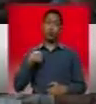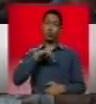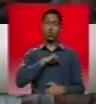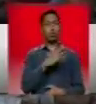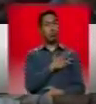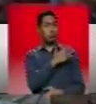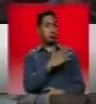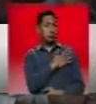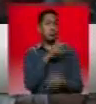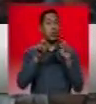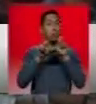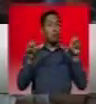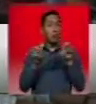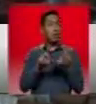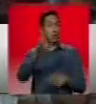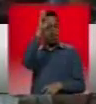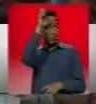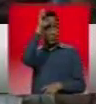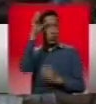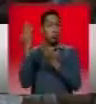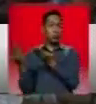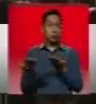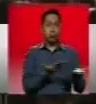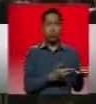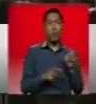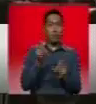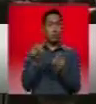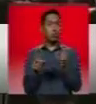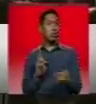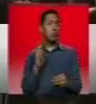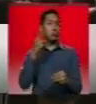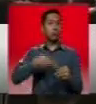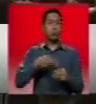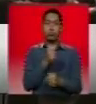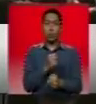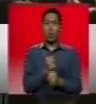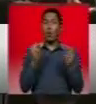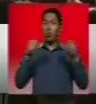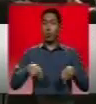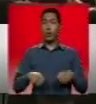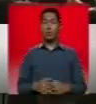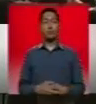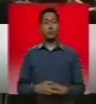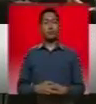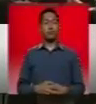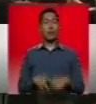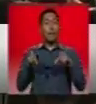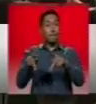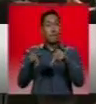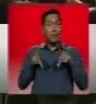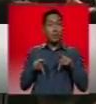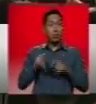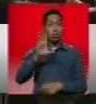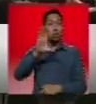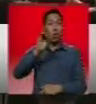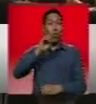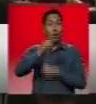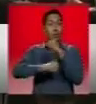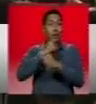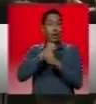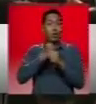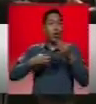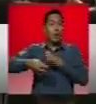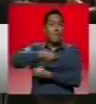la comunidad, para los habitantes de aquí de Puerto Bolívar. La concesión por 50 años tendrá una inversión extranjera